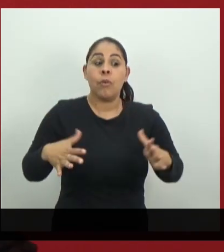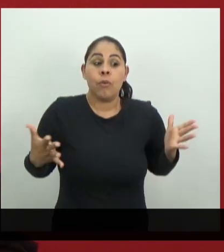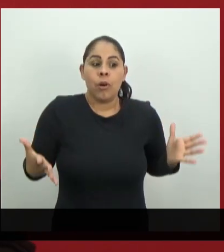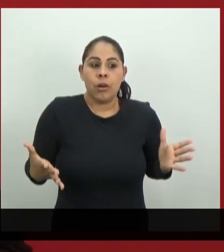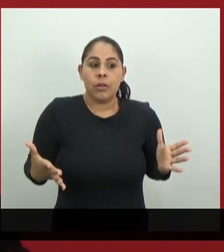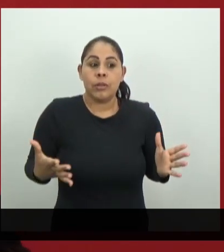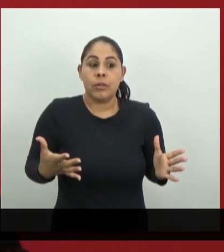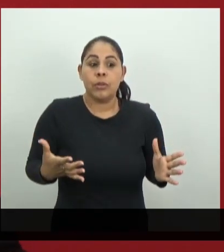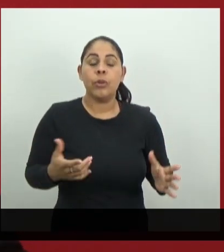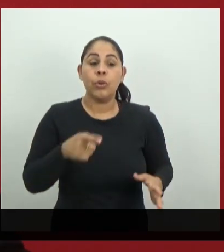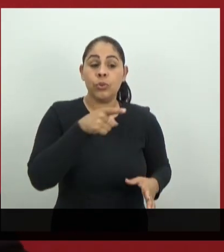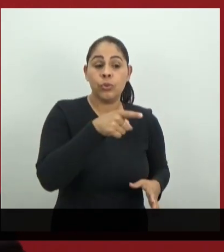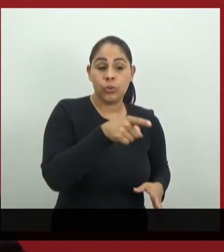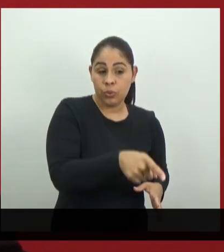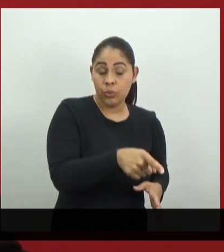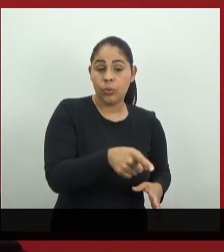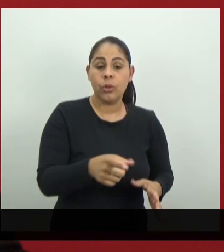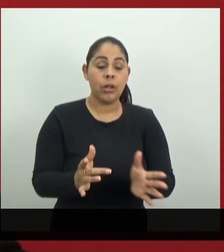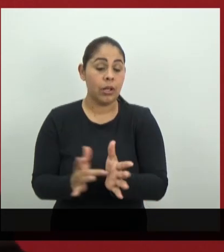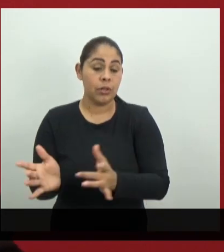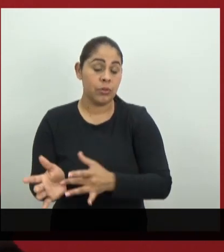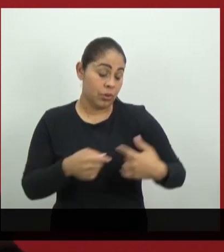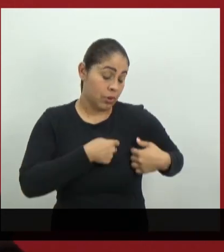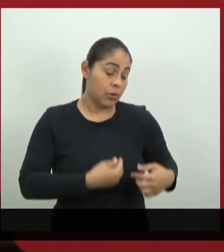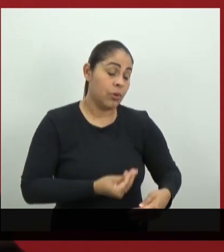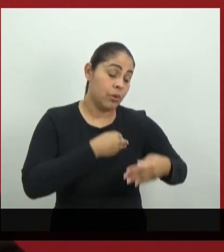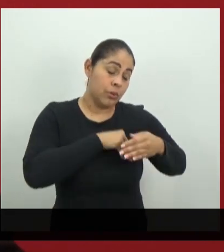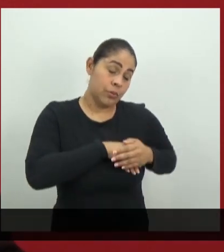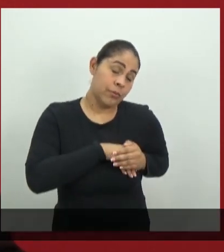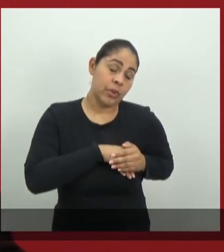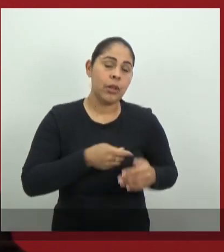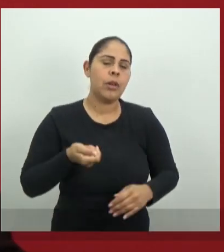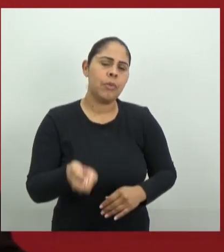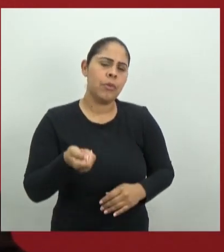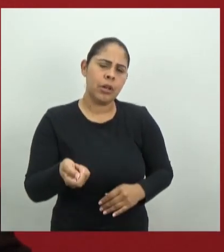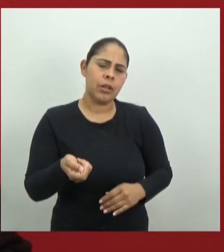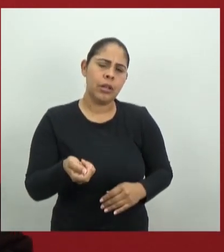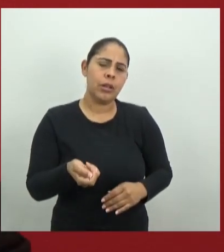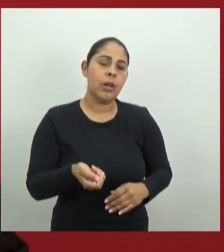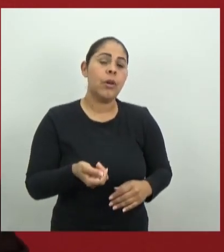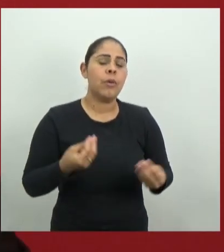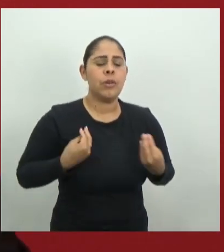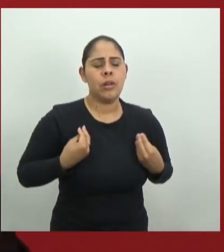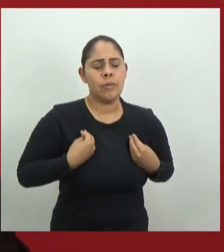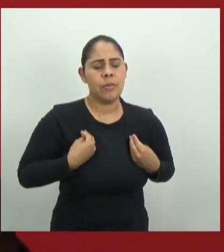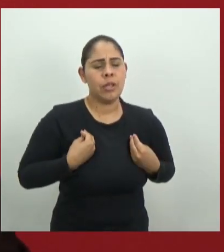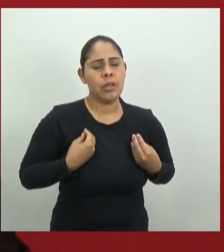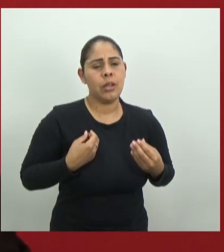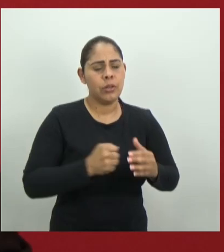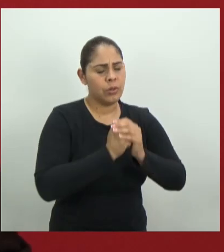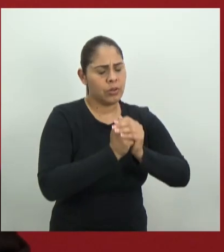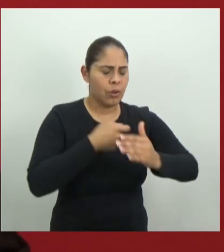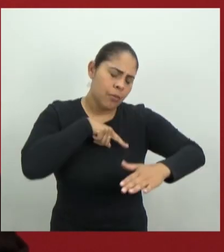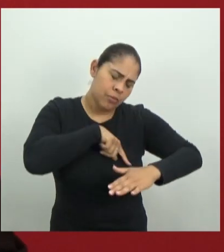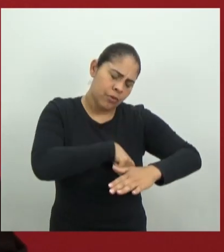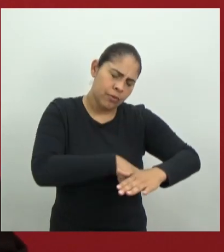es lo primero que Él provoca es una vida profunda, cercana, de oración con el Señor.